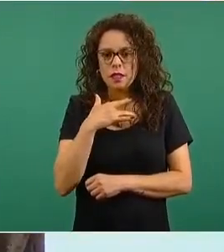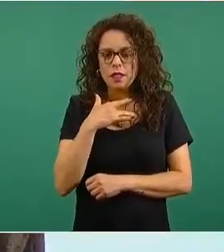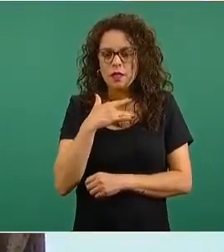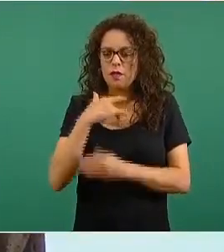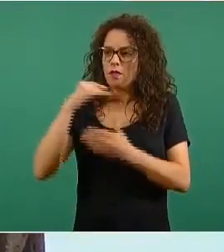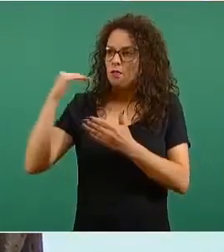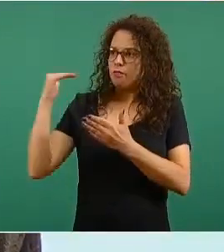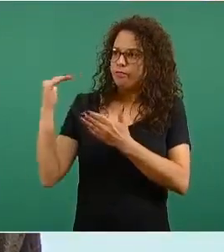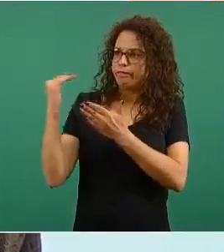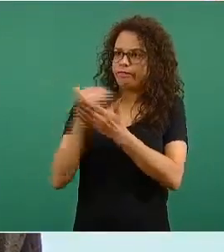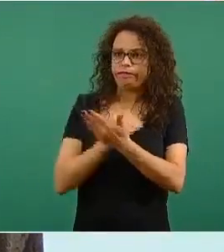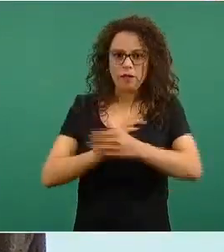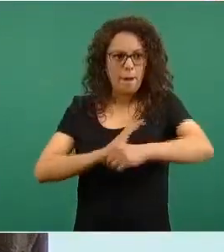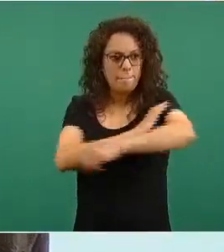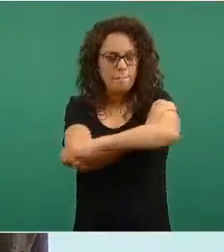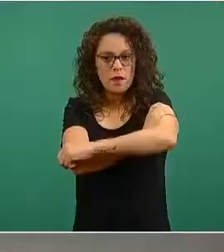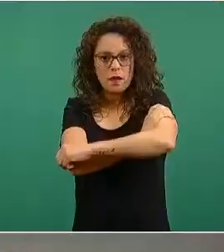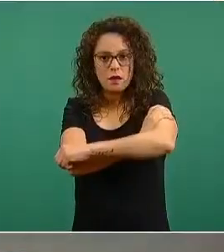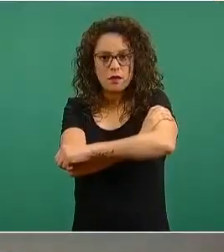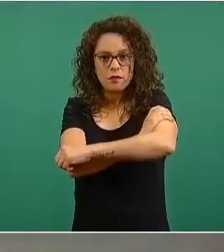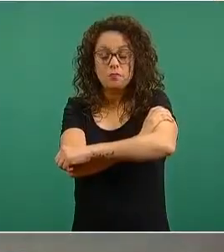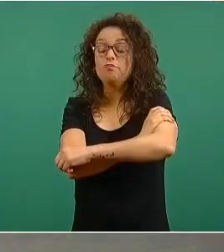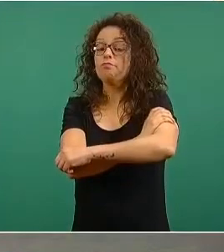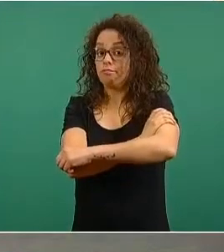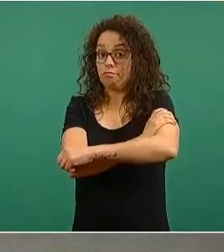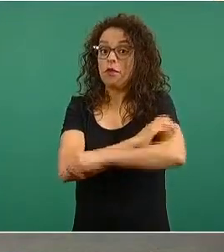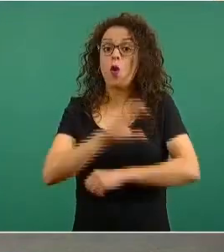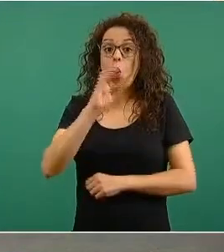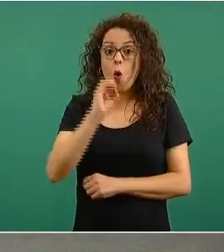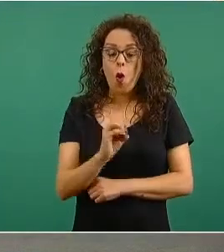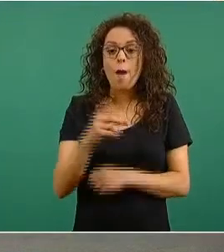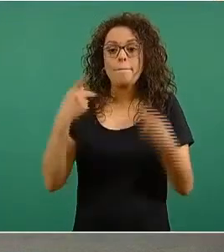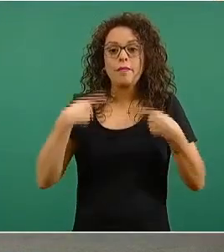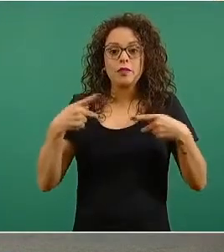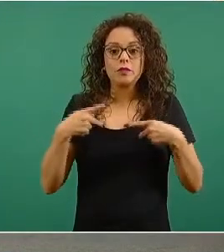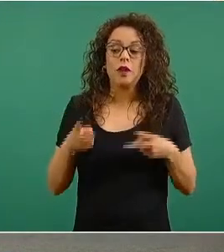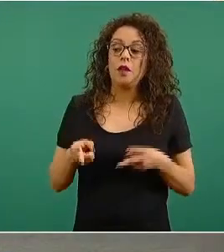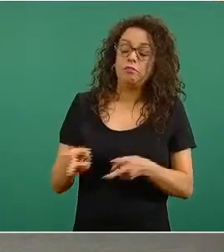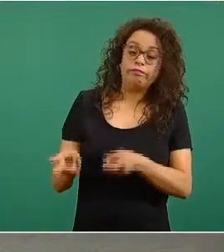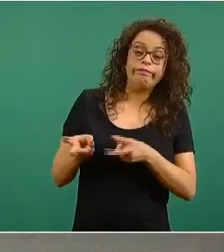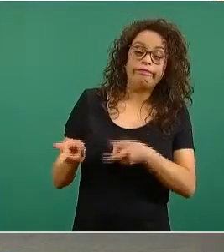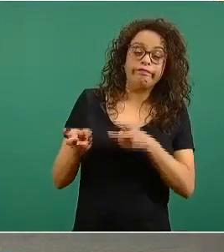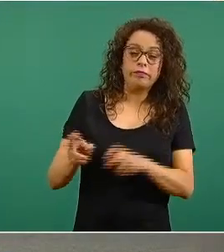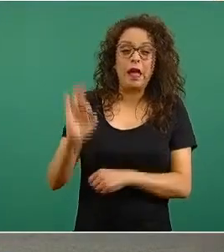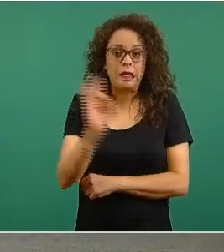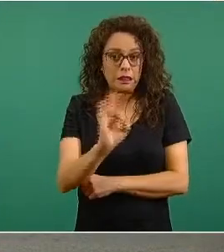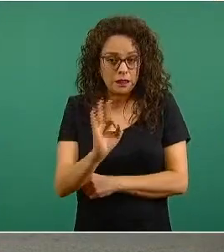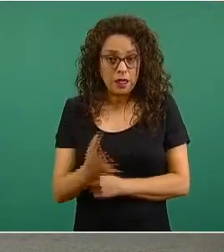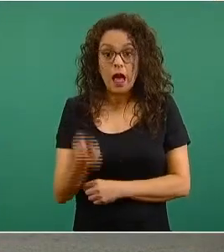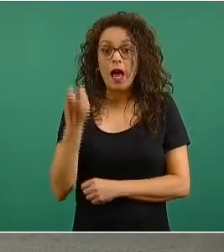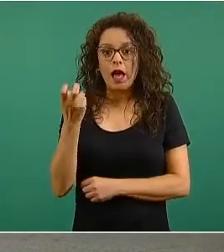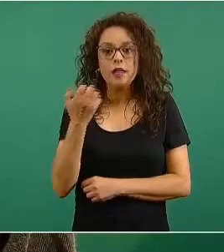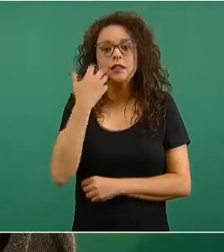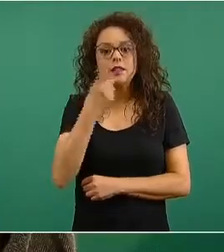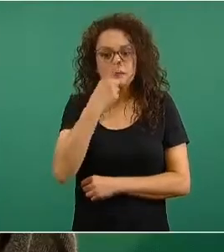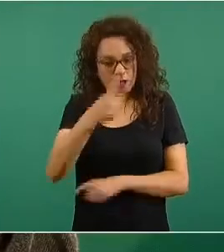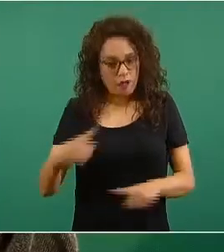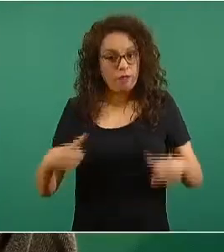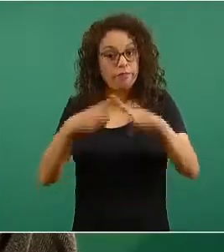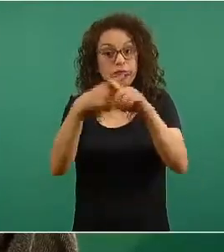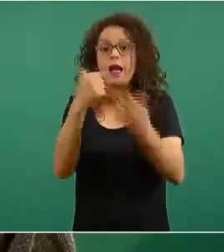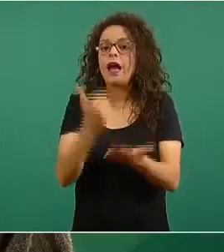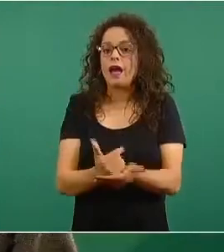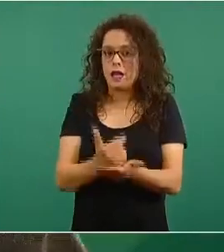disminuye la presión arterial, alguien que tiene convulsiones. Ese es el tipo de manifestaciones de una alergia grave.